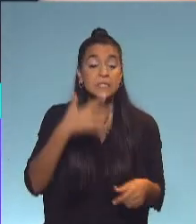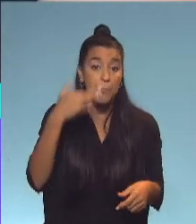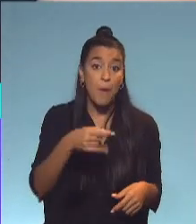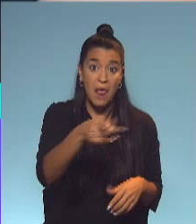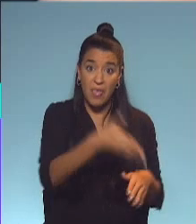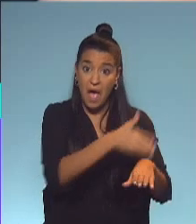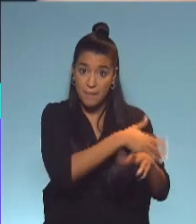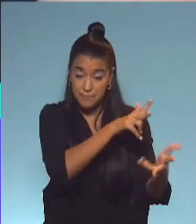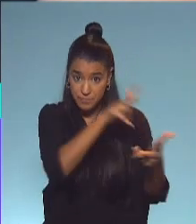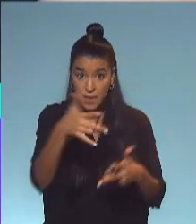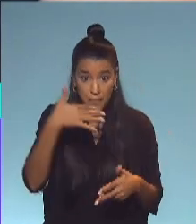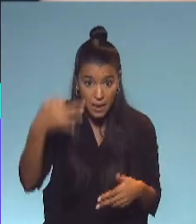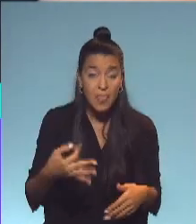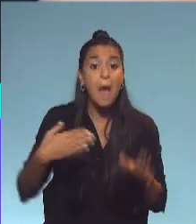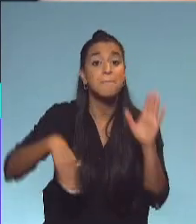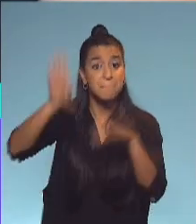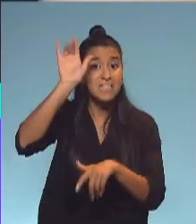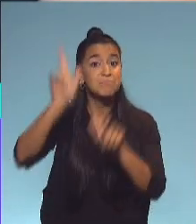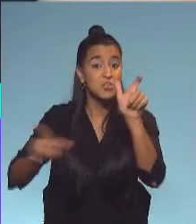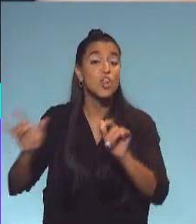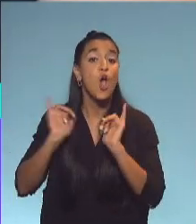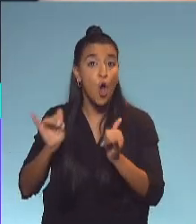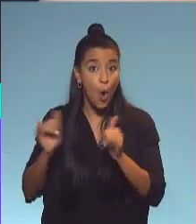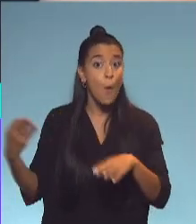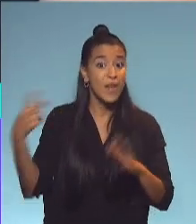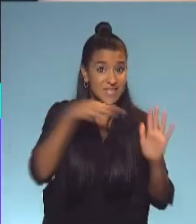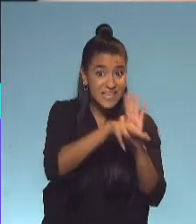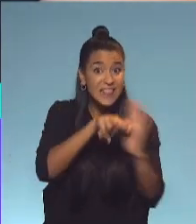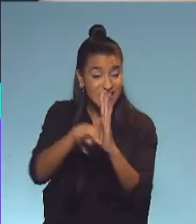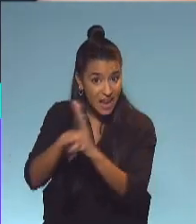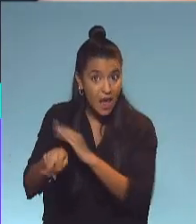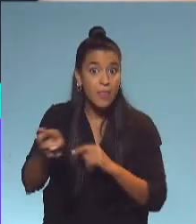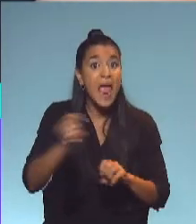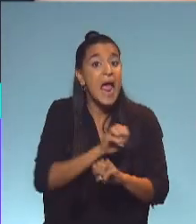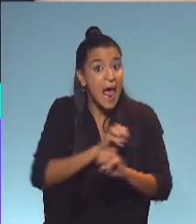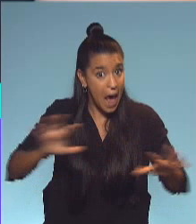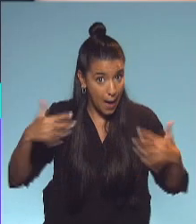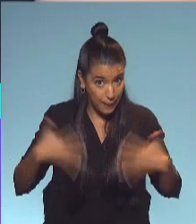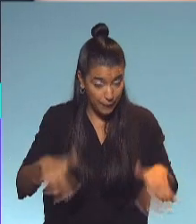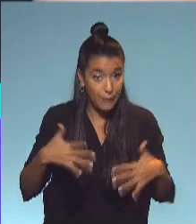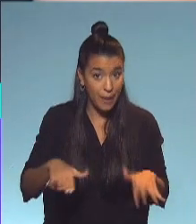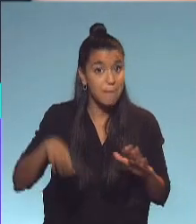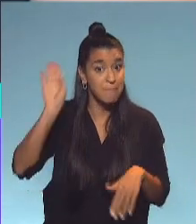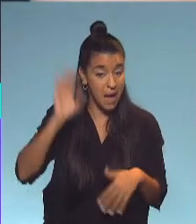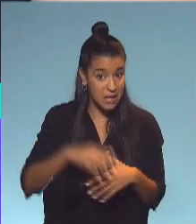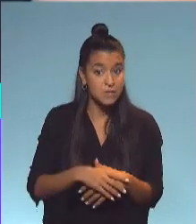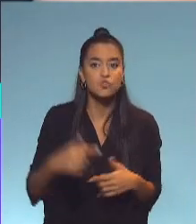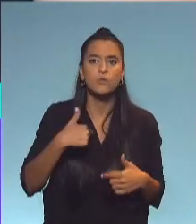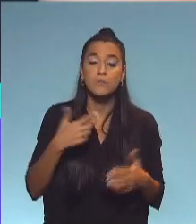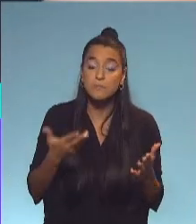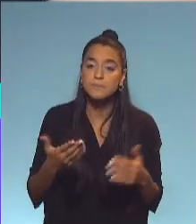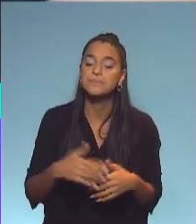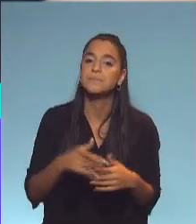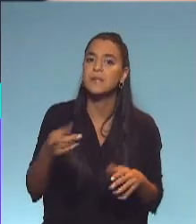que se dice, en el que hay mayor ingreso de personas más jóvenes y con casos más graves. A ver, No soy especialista. a